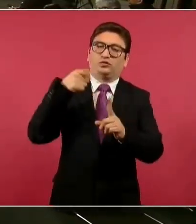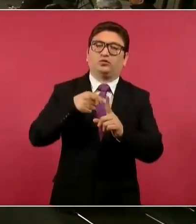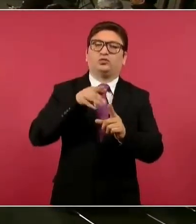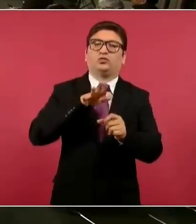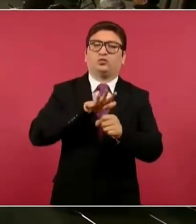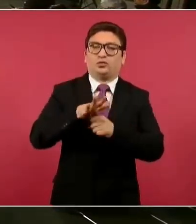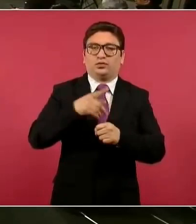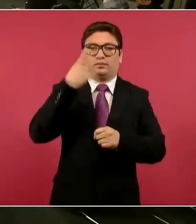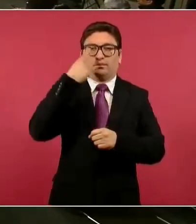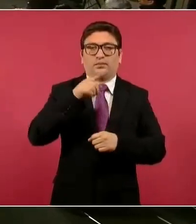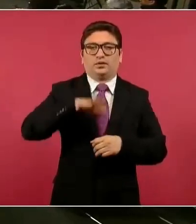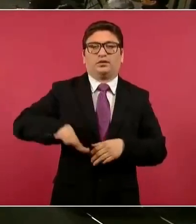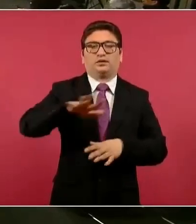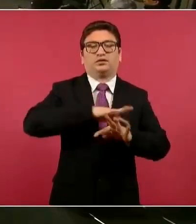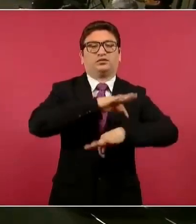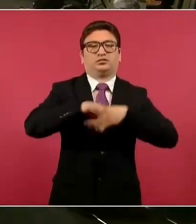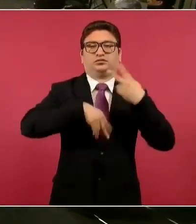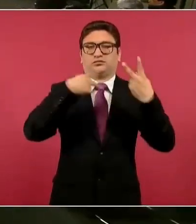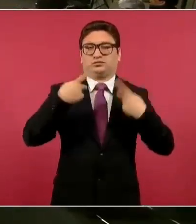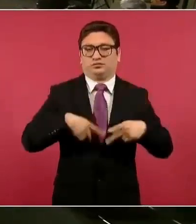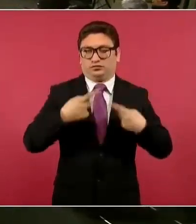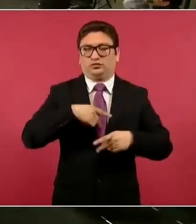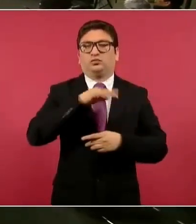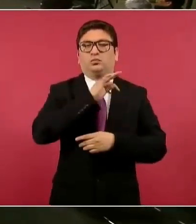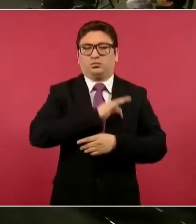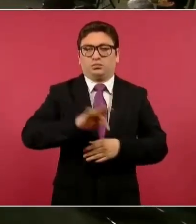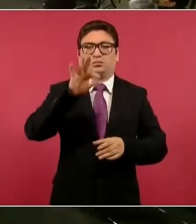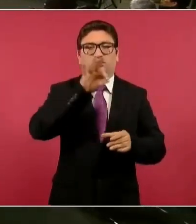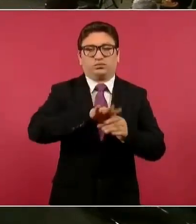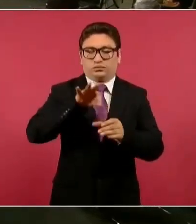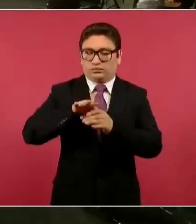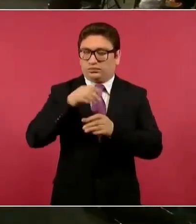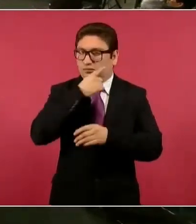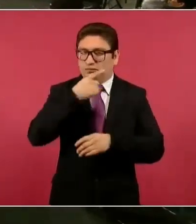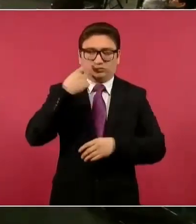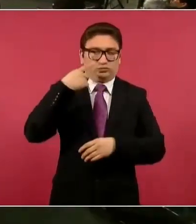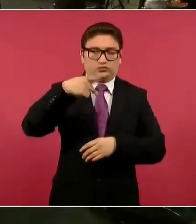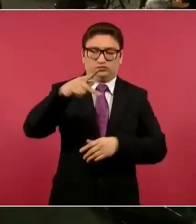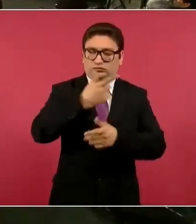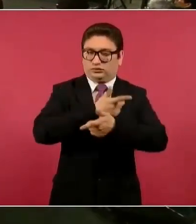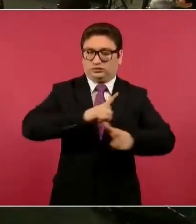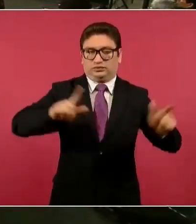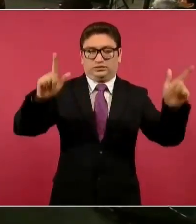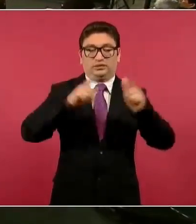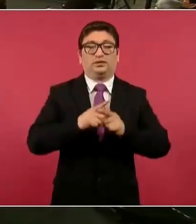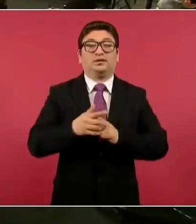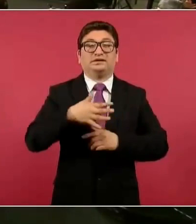de afianzar la democracia, de combatir los fraudes,